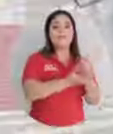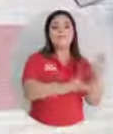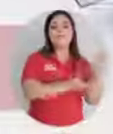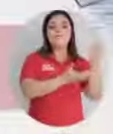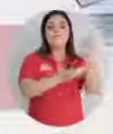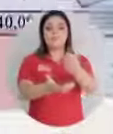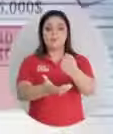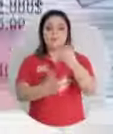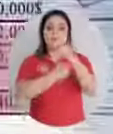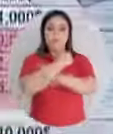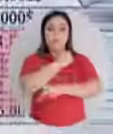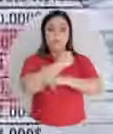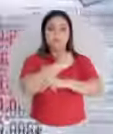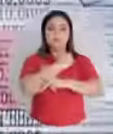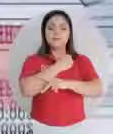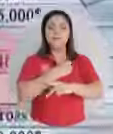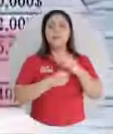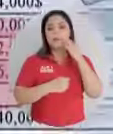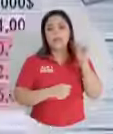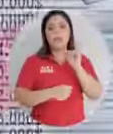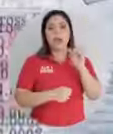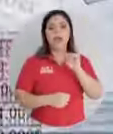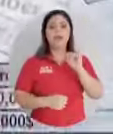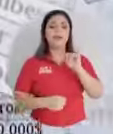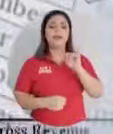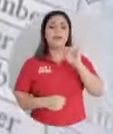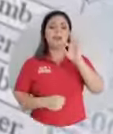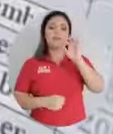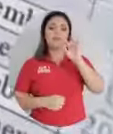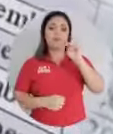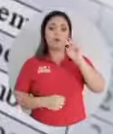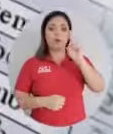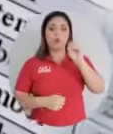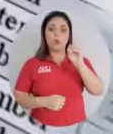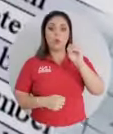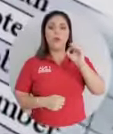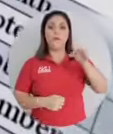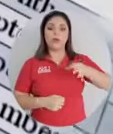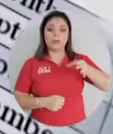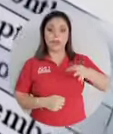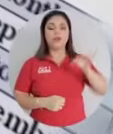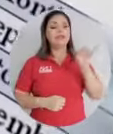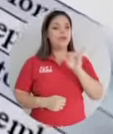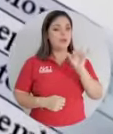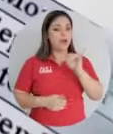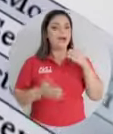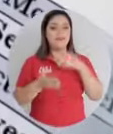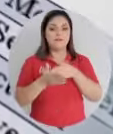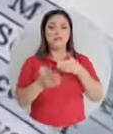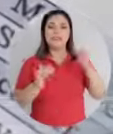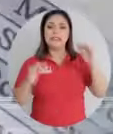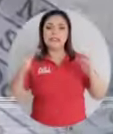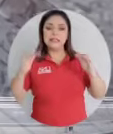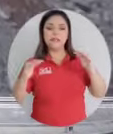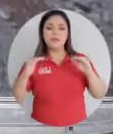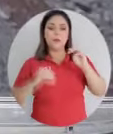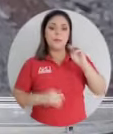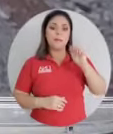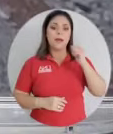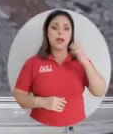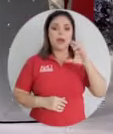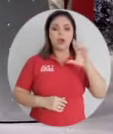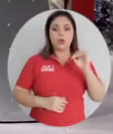región, ¿verdad? Porque eso de una u otra forma, igual que el Fondo Monetario, ¿verdad?, tiene efectos directos sobre la economía y el equilibrio macroeconómico de los países.